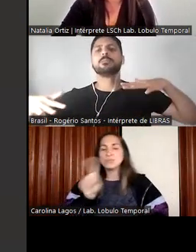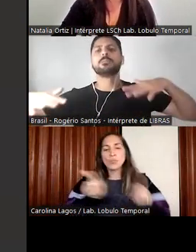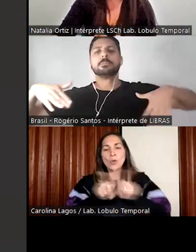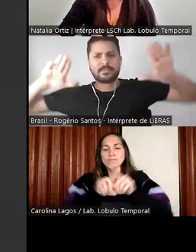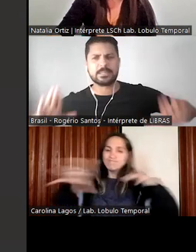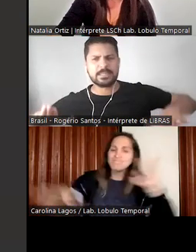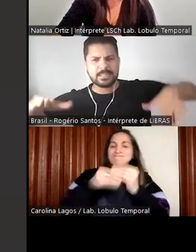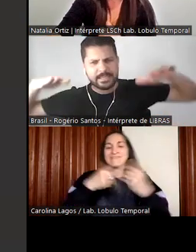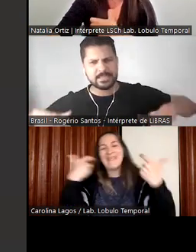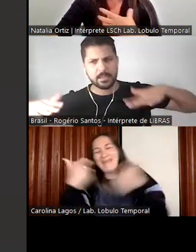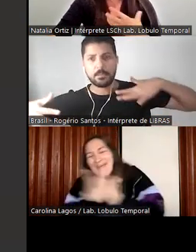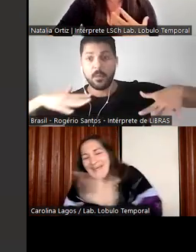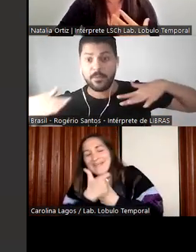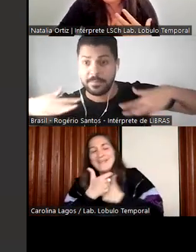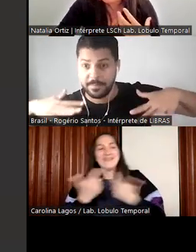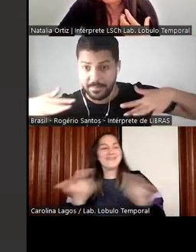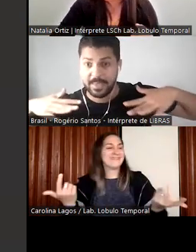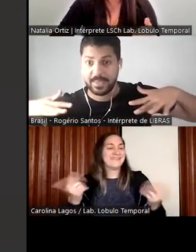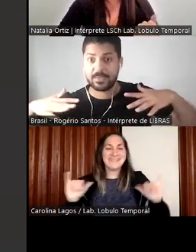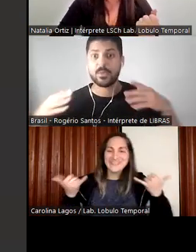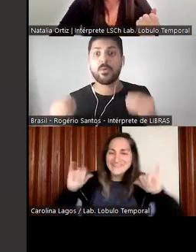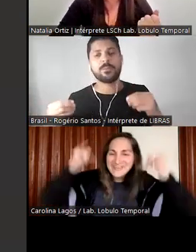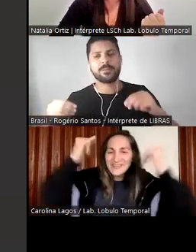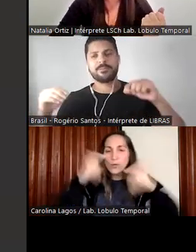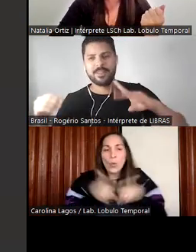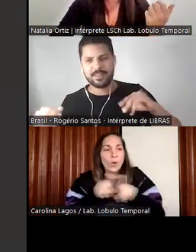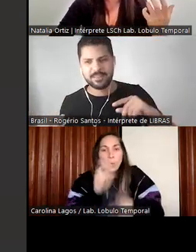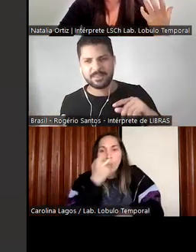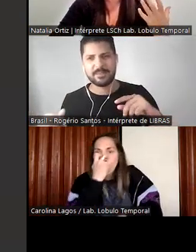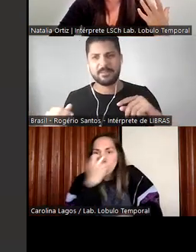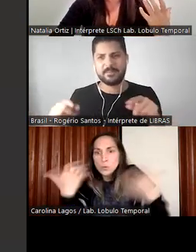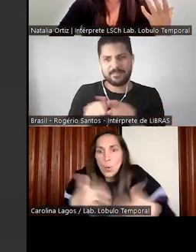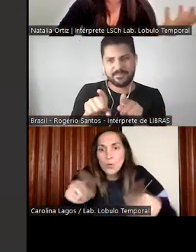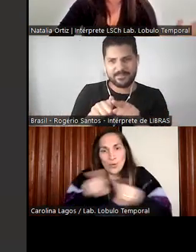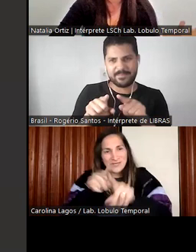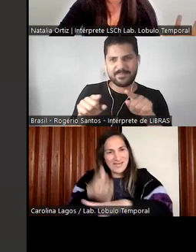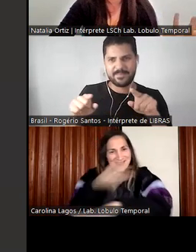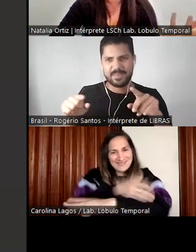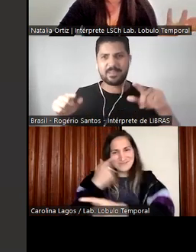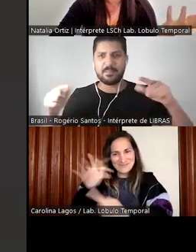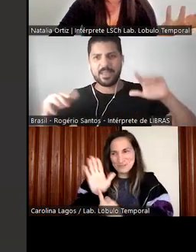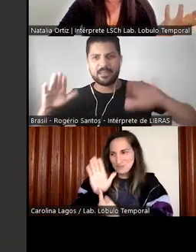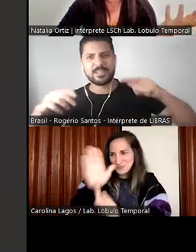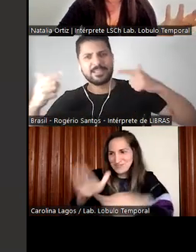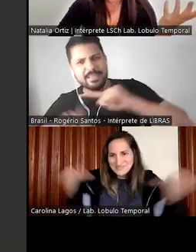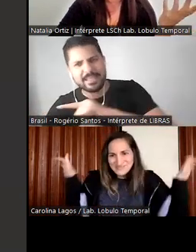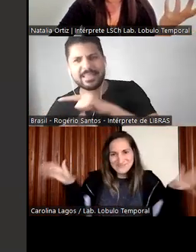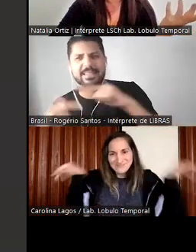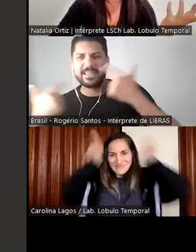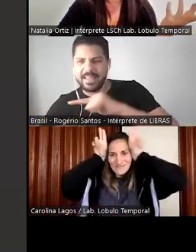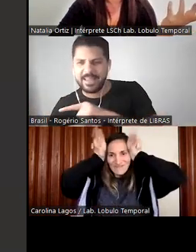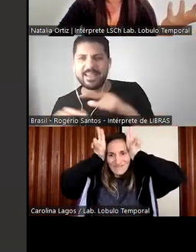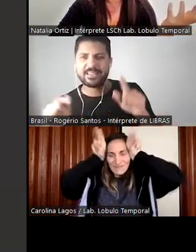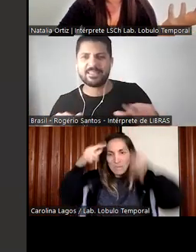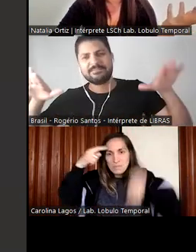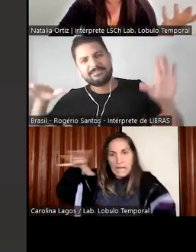alas? Si acá estaba, si es culturalmente chileno, por ejemplo, no sé, el cóndor es parte de los chistes, de las bromas, de, no sé, como